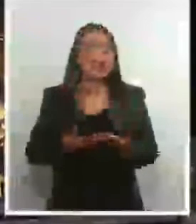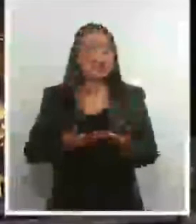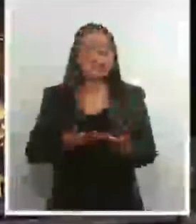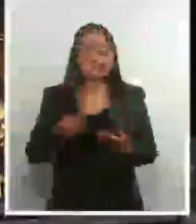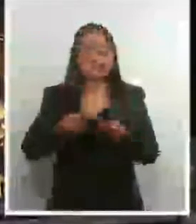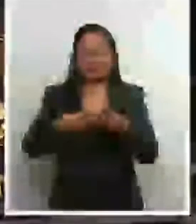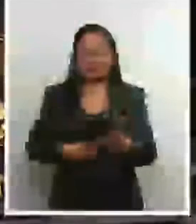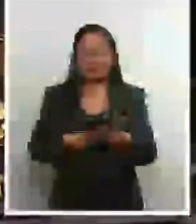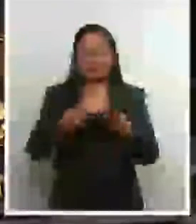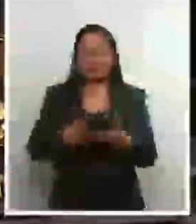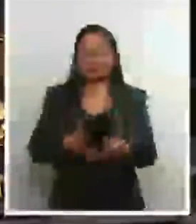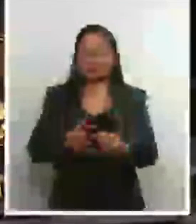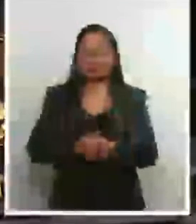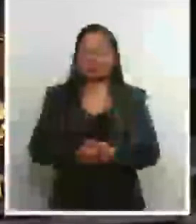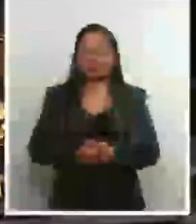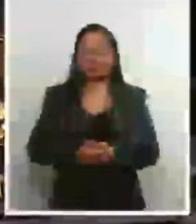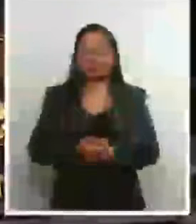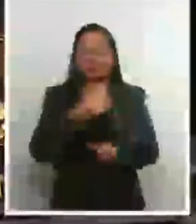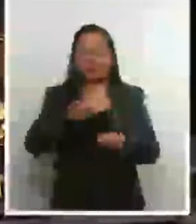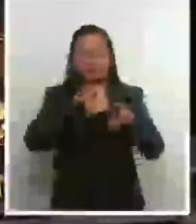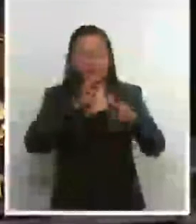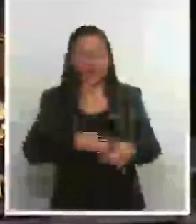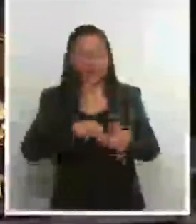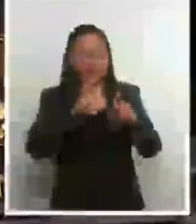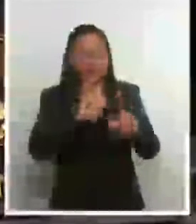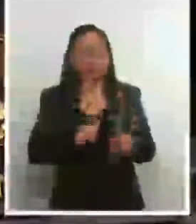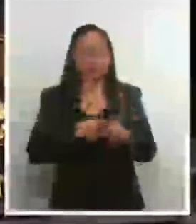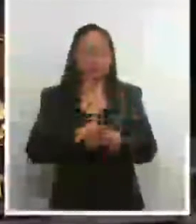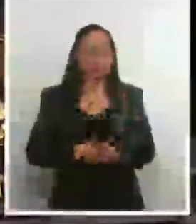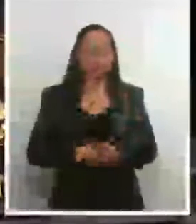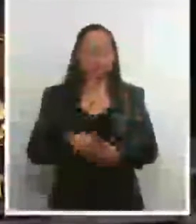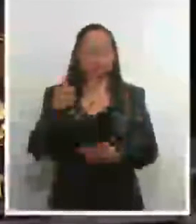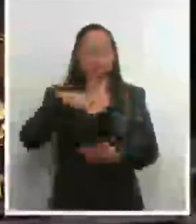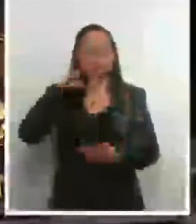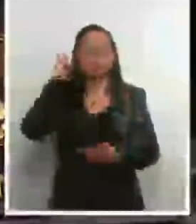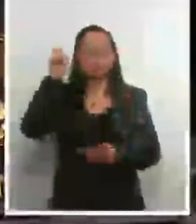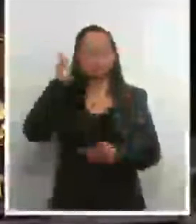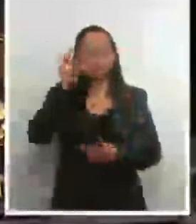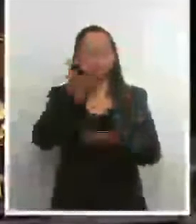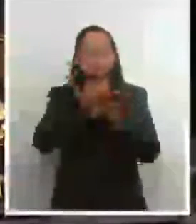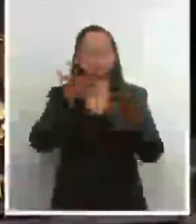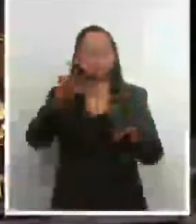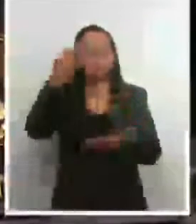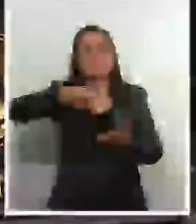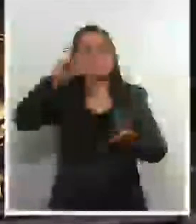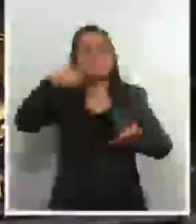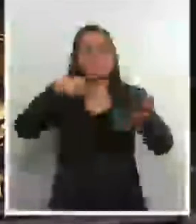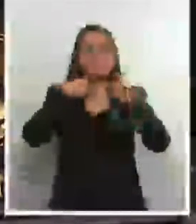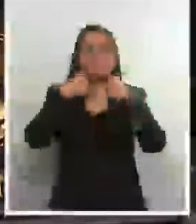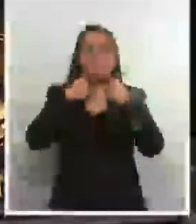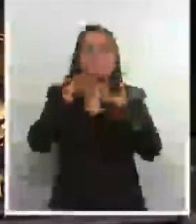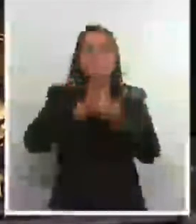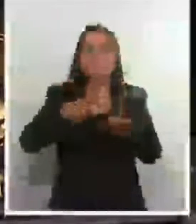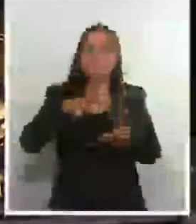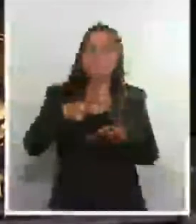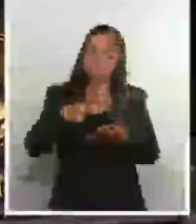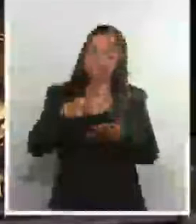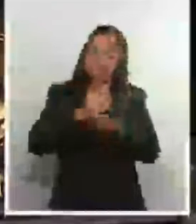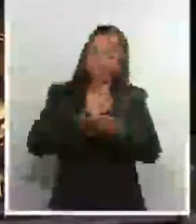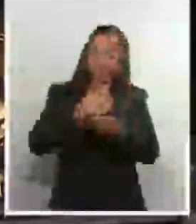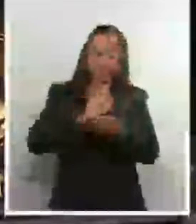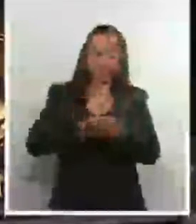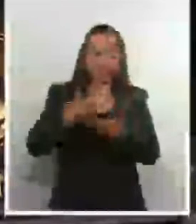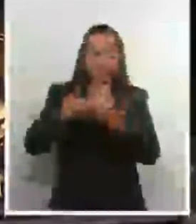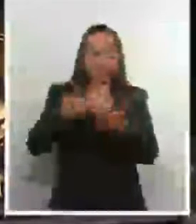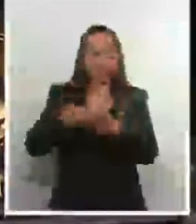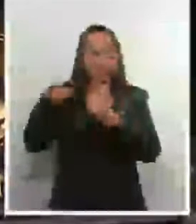resto del texto, para no quitarle su tiempo y para que ojalá acepten discutir, porque insisto, está de